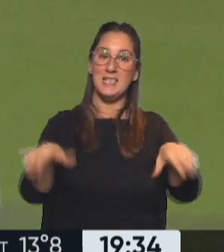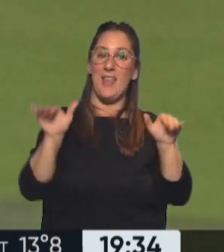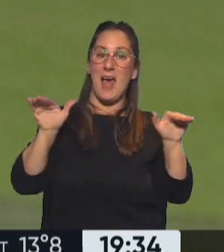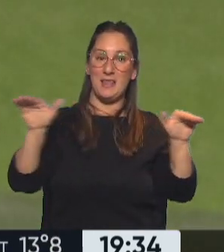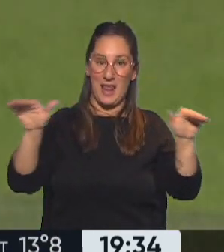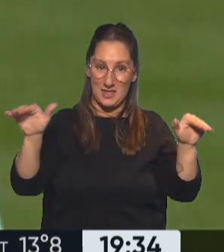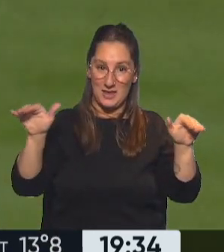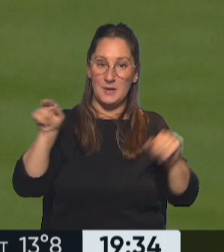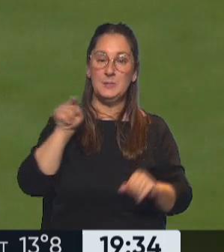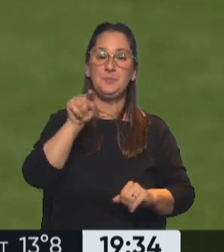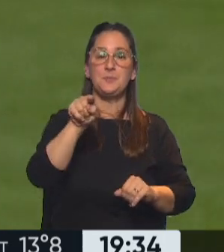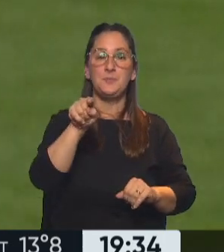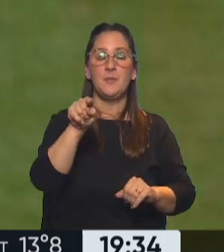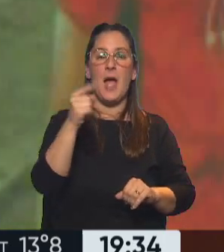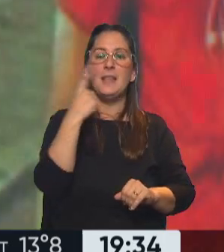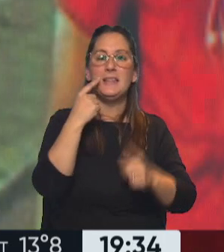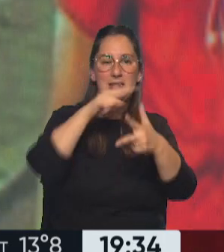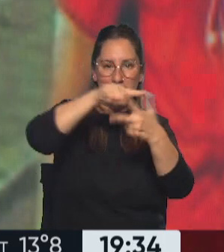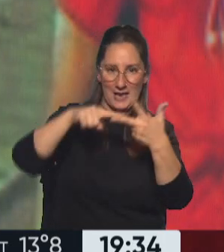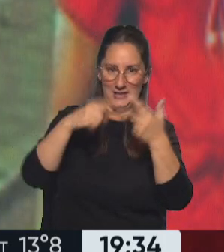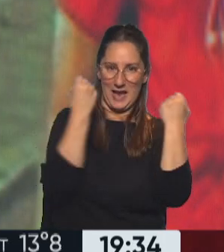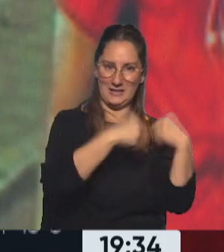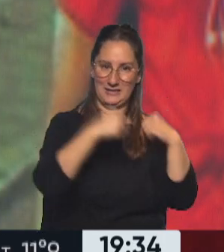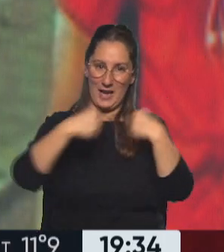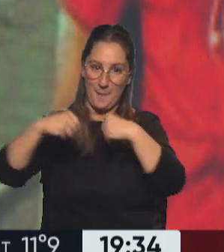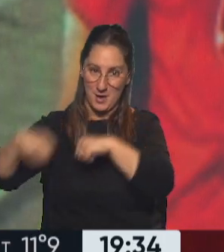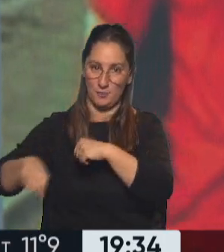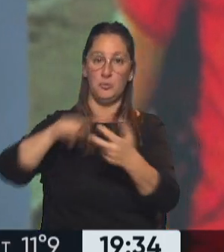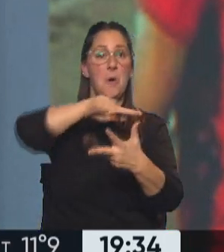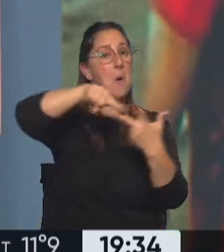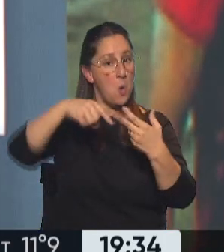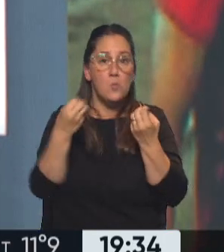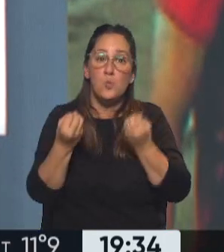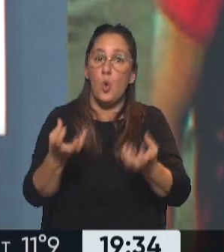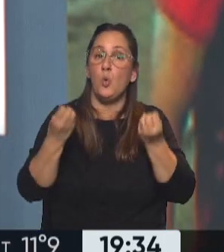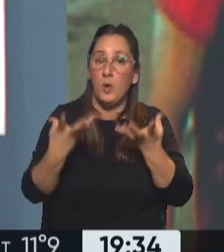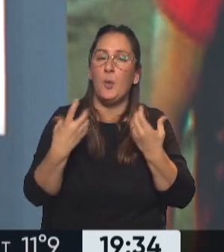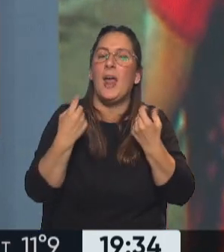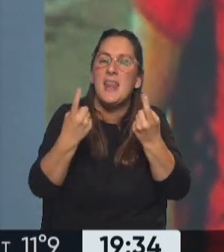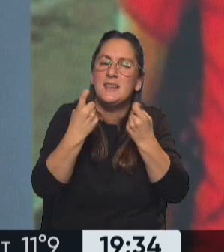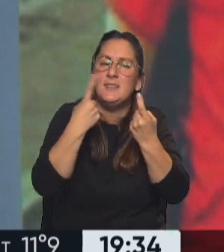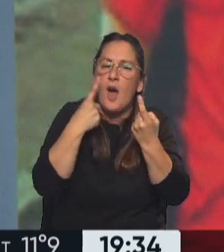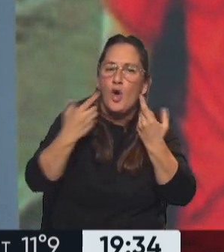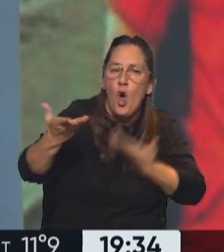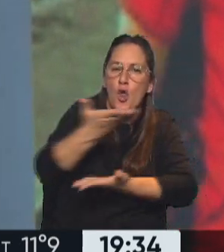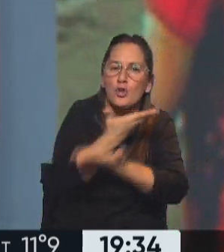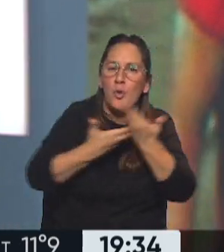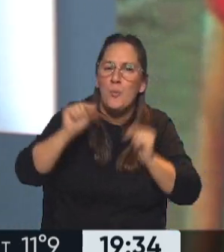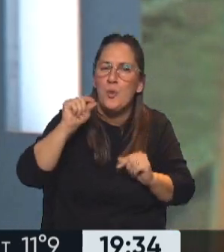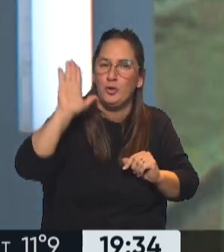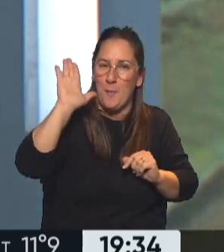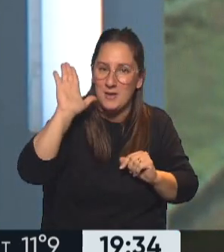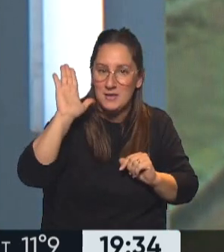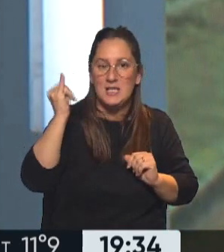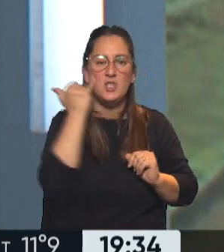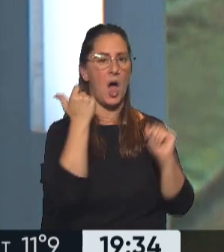van a entrenarse en tres oportunidades, que está muy bien porque necesitan conocerse un poquito más, aunque lo vimos en la